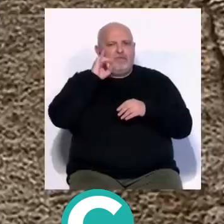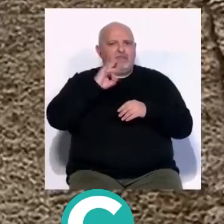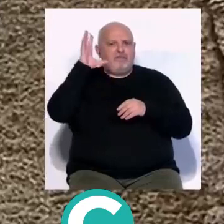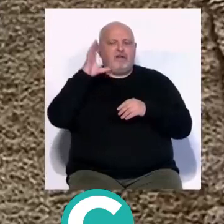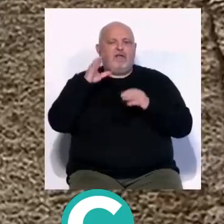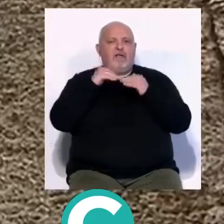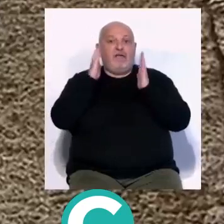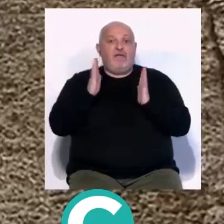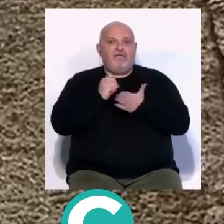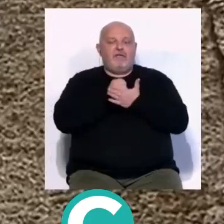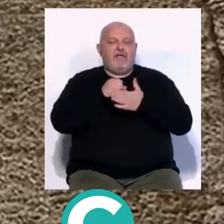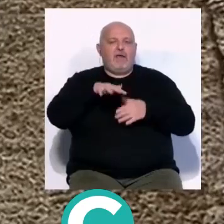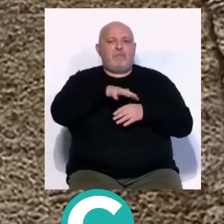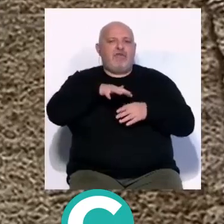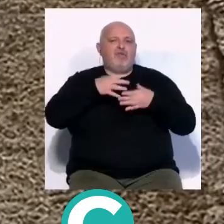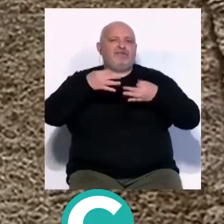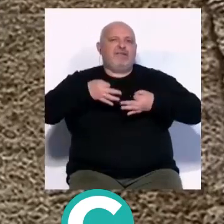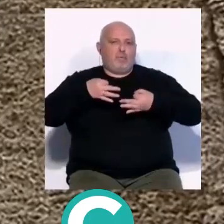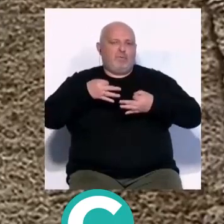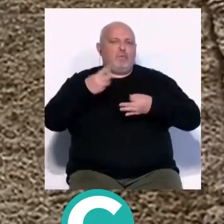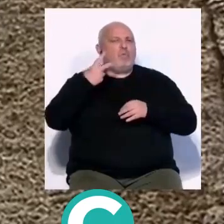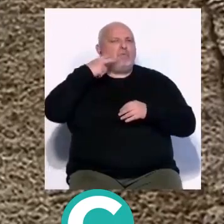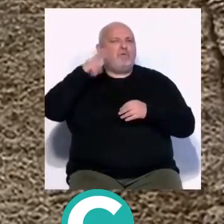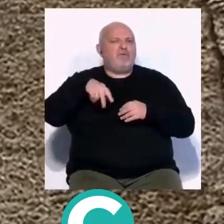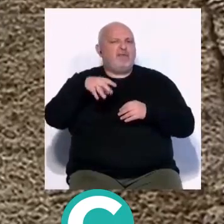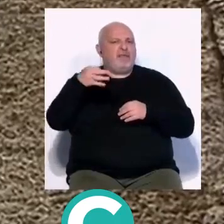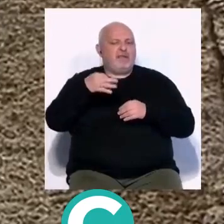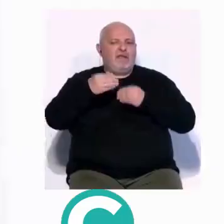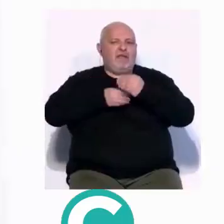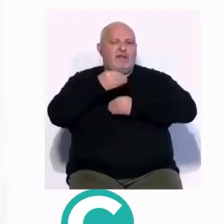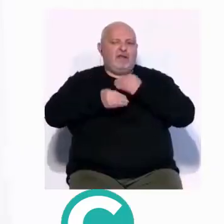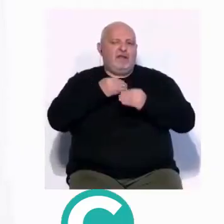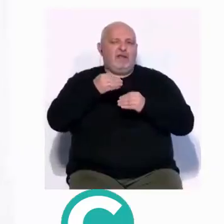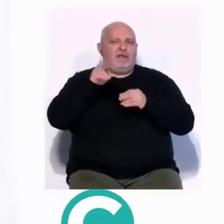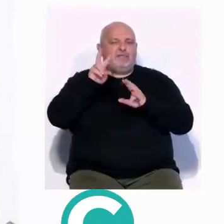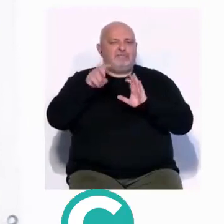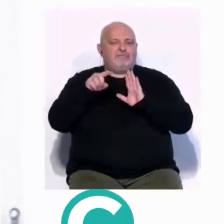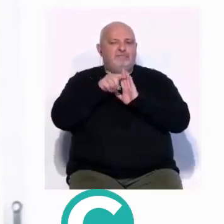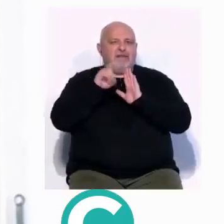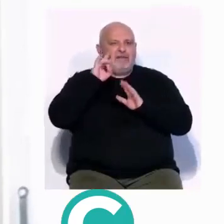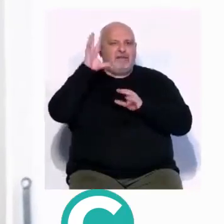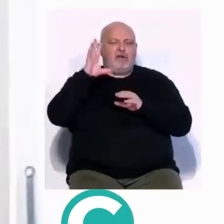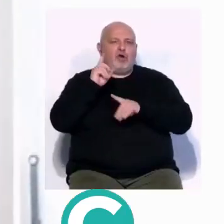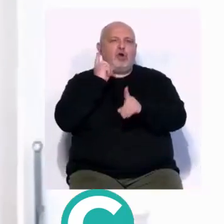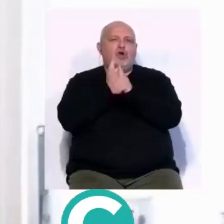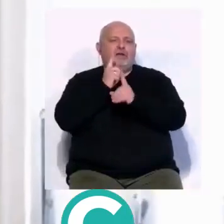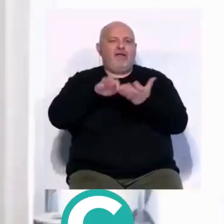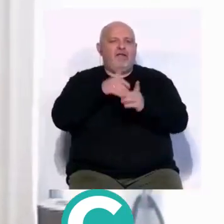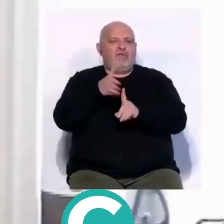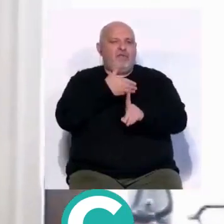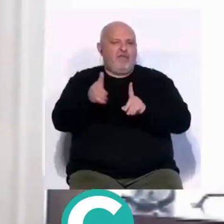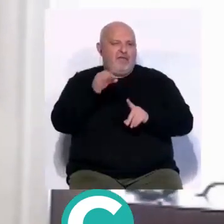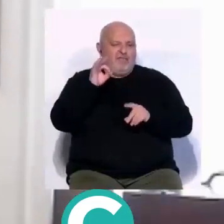iniciativa Farmacia Espacio Seguro, un reconocimiento otorgado en la categoría Iniciativas contra la Violencia de